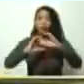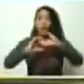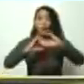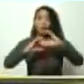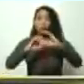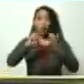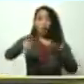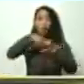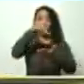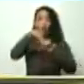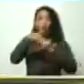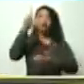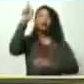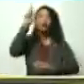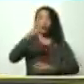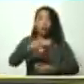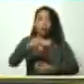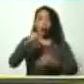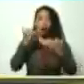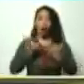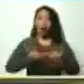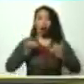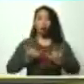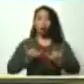nacionales también presentes